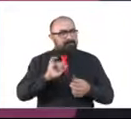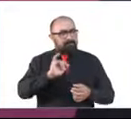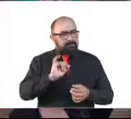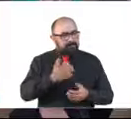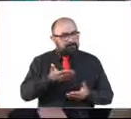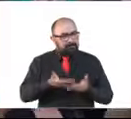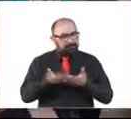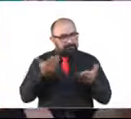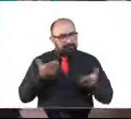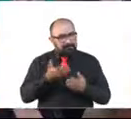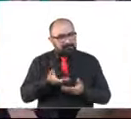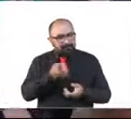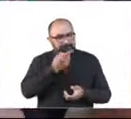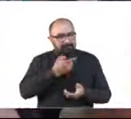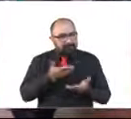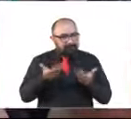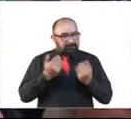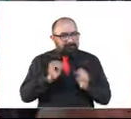digo.